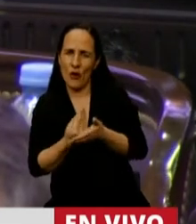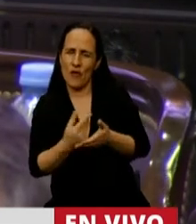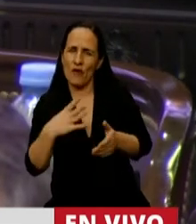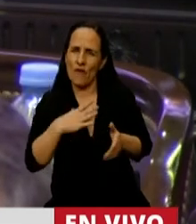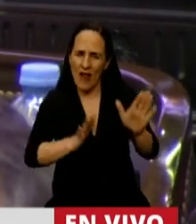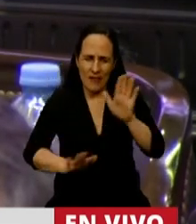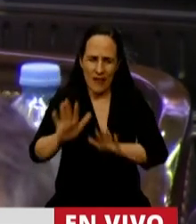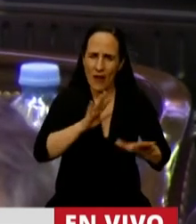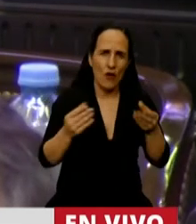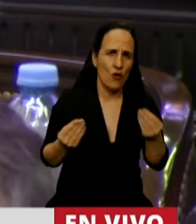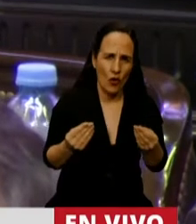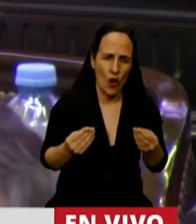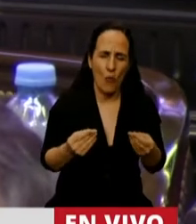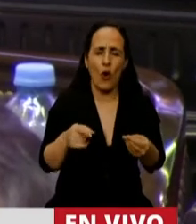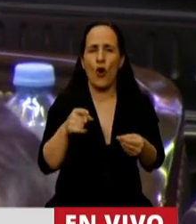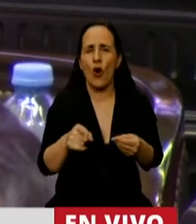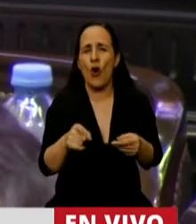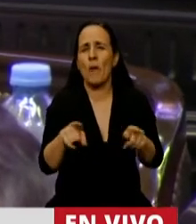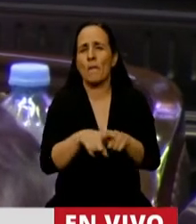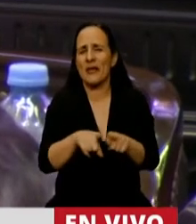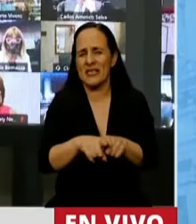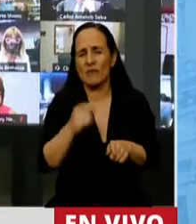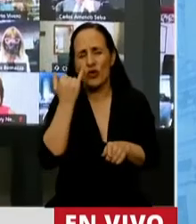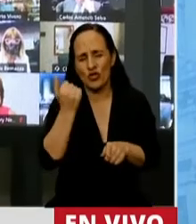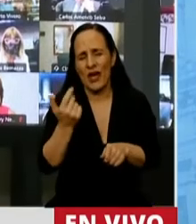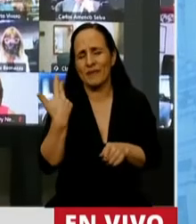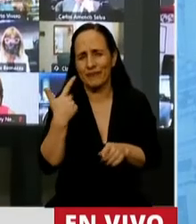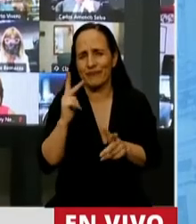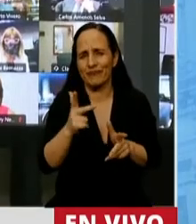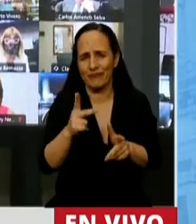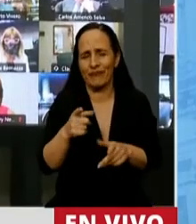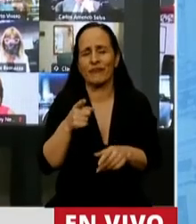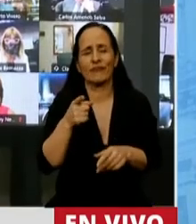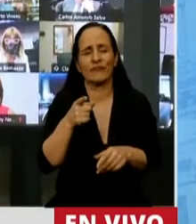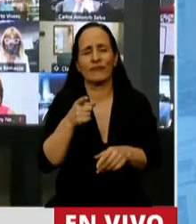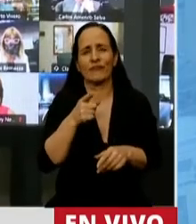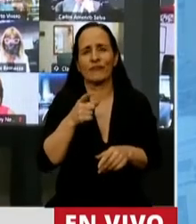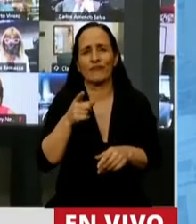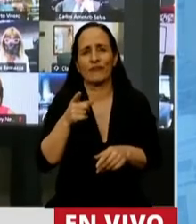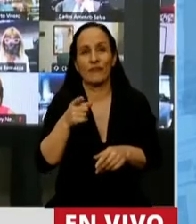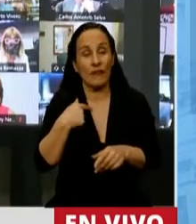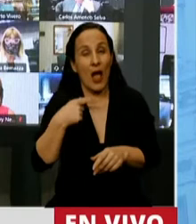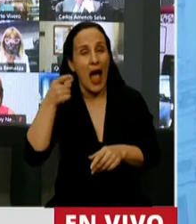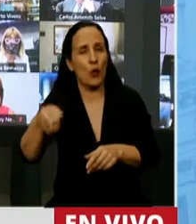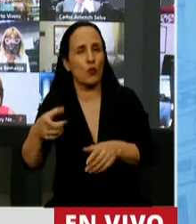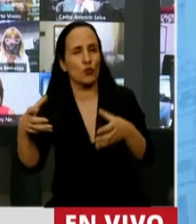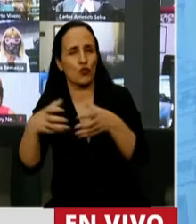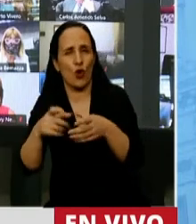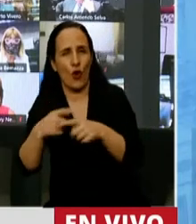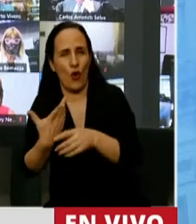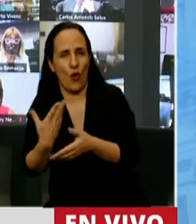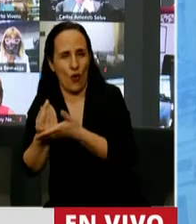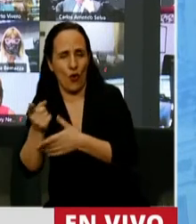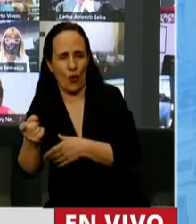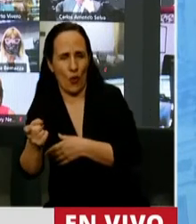y para no caer en la misma palabra sería de la que acusó al oficialismo de la que podemos cali con la que